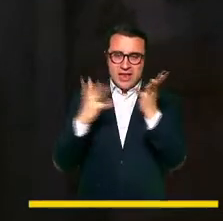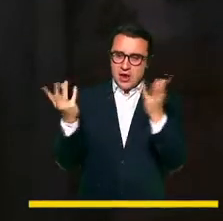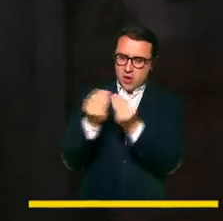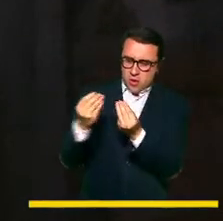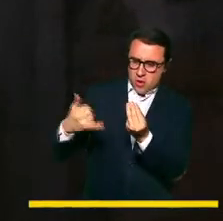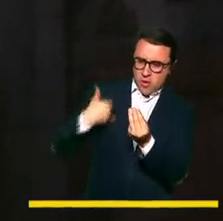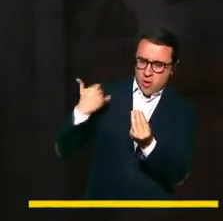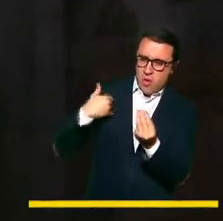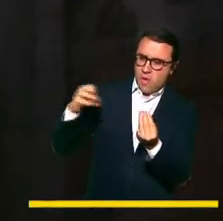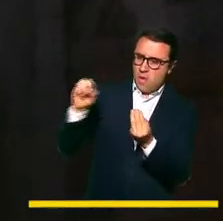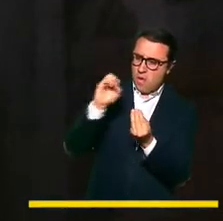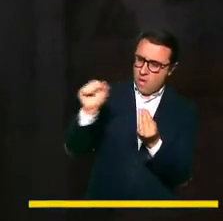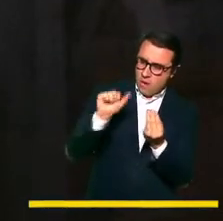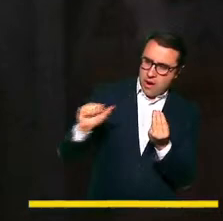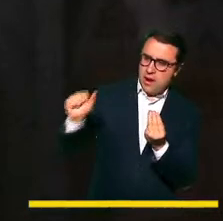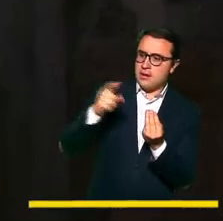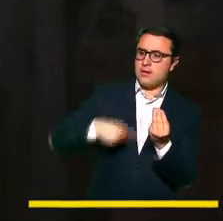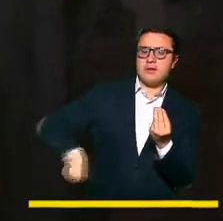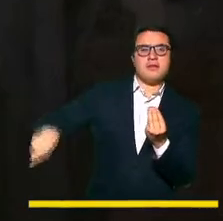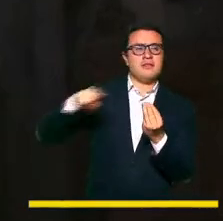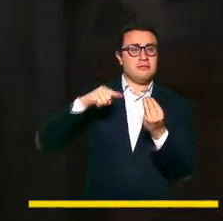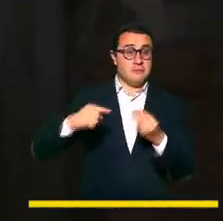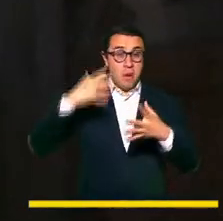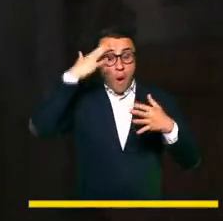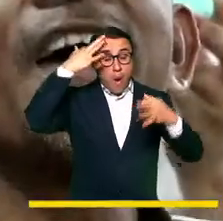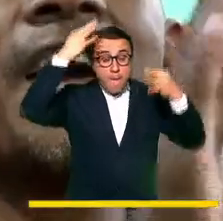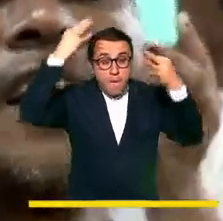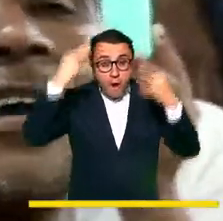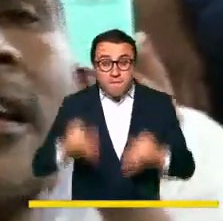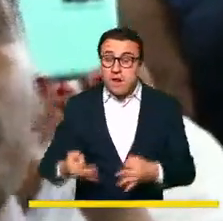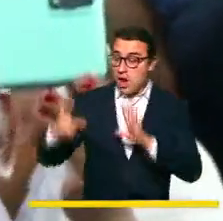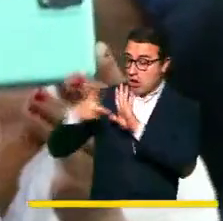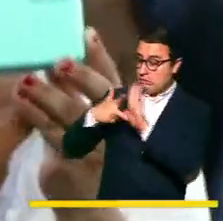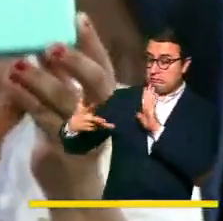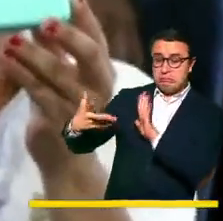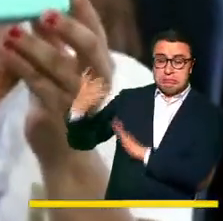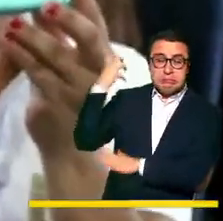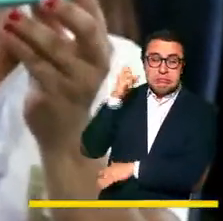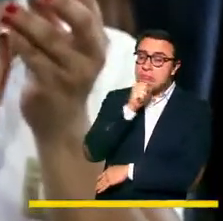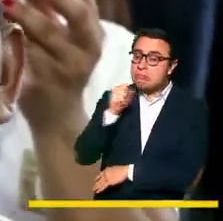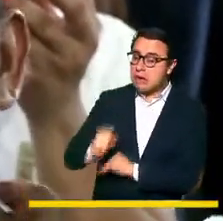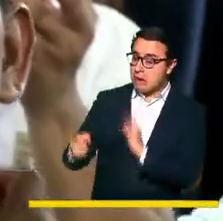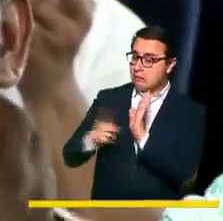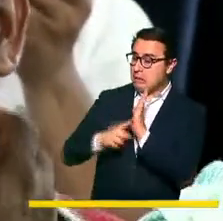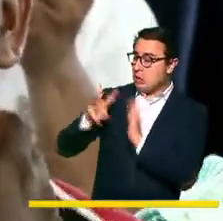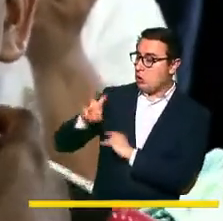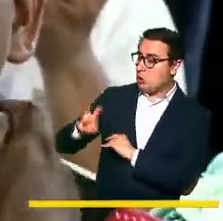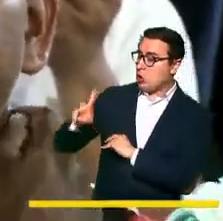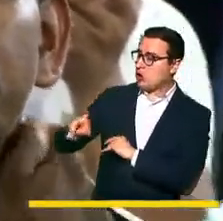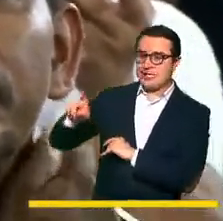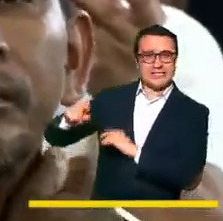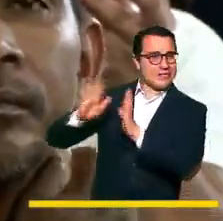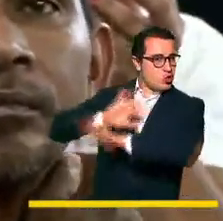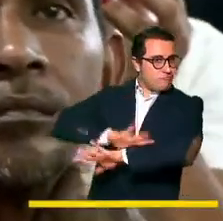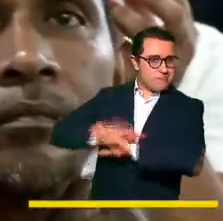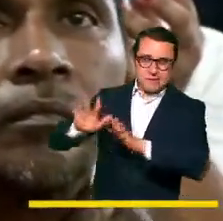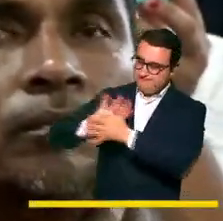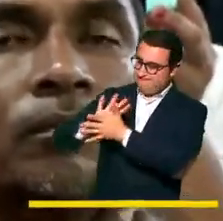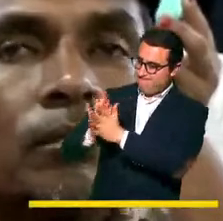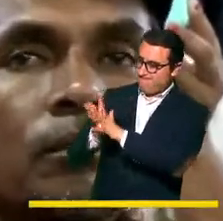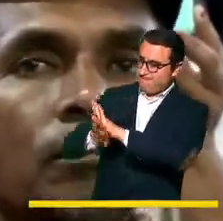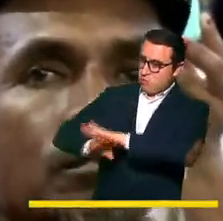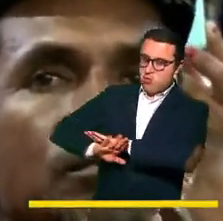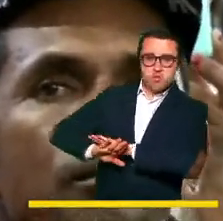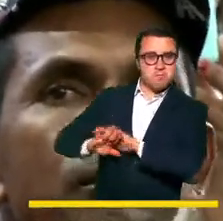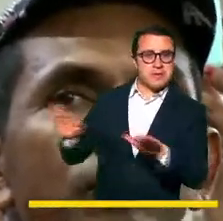muchachas, derogar por fin la constitución de 1886, que no pudieron en un